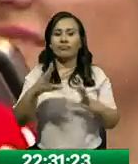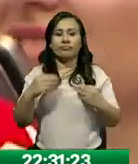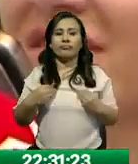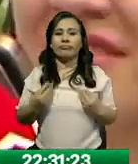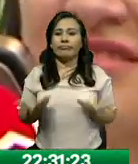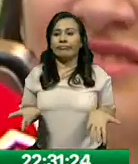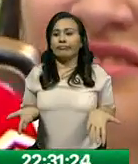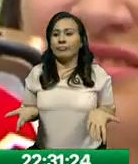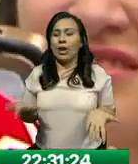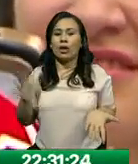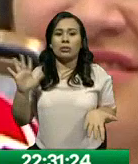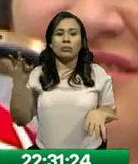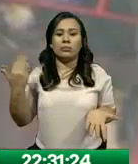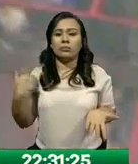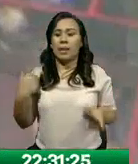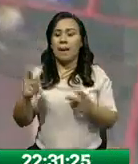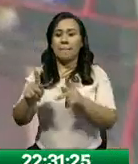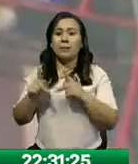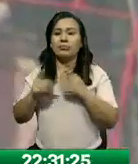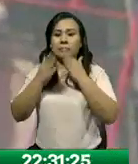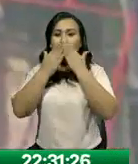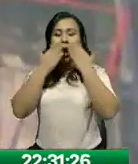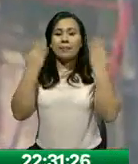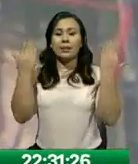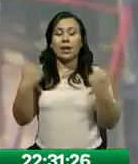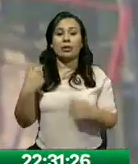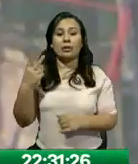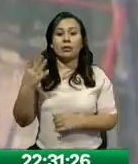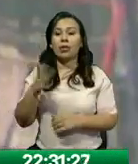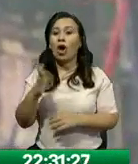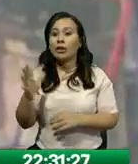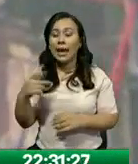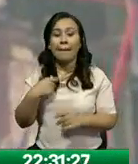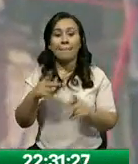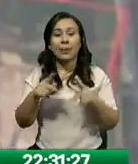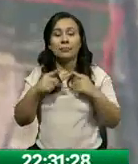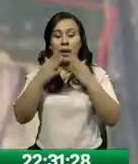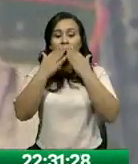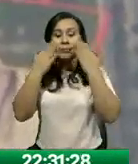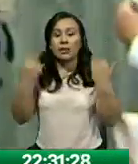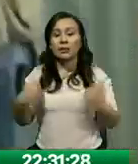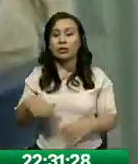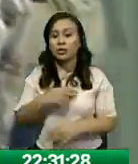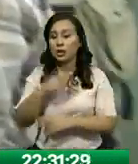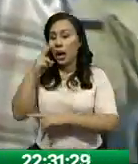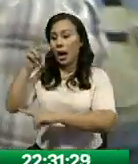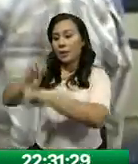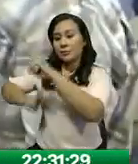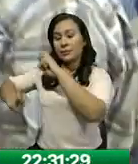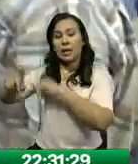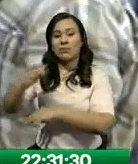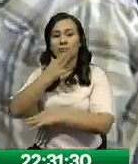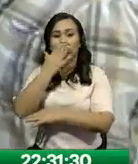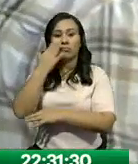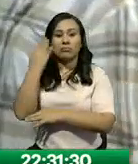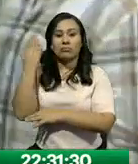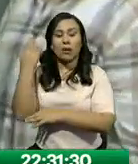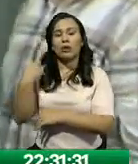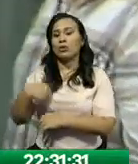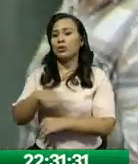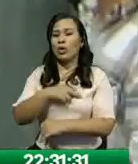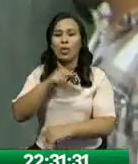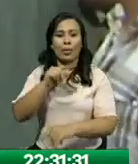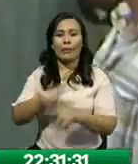determinamos es que no tienen licencia ambiental, y hasta que tengan licencia ambiental y hasta que verifiquemos su comportamiento ambiental también, no